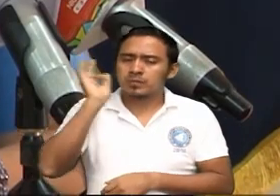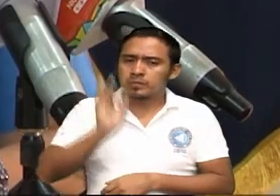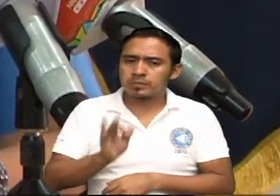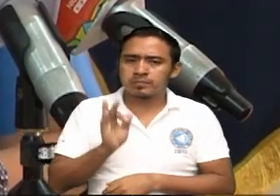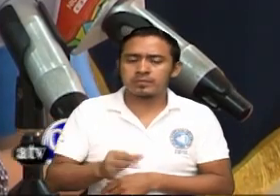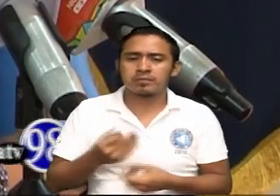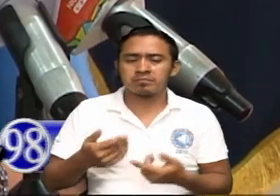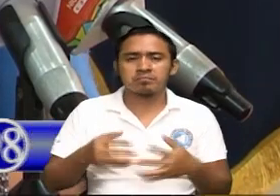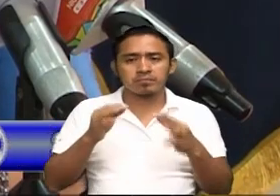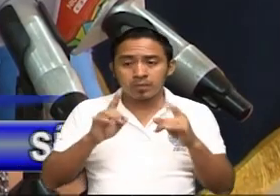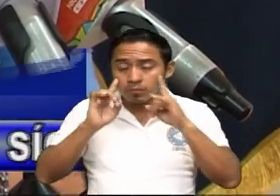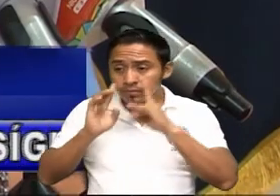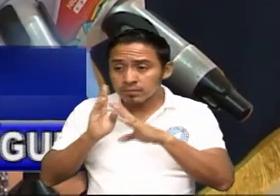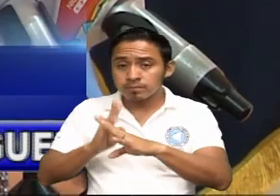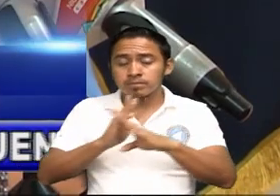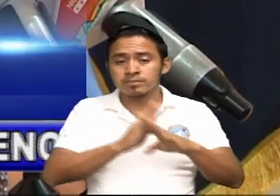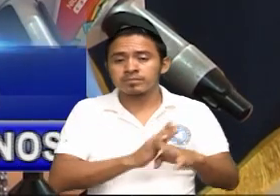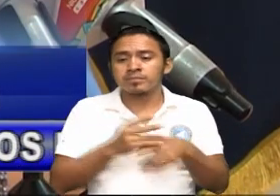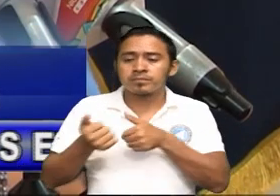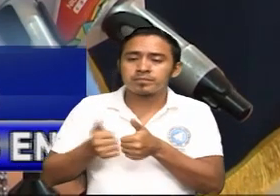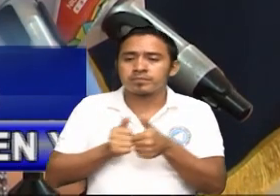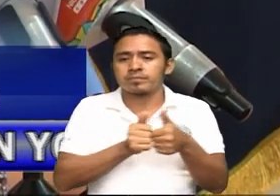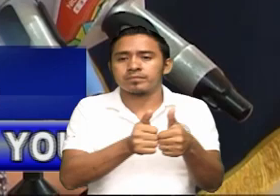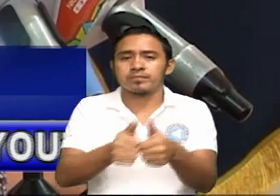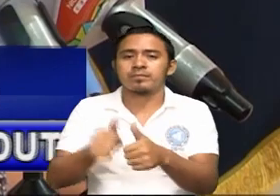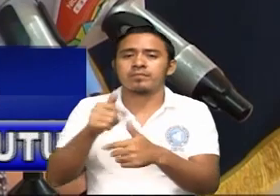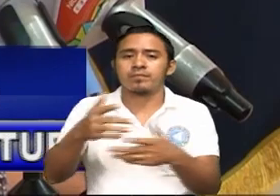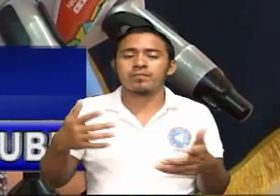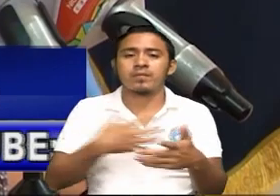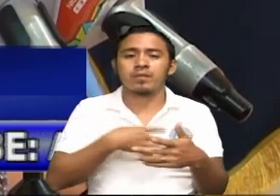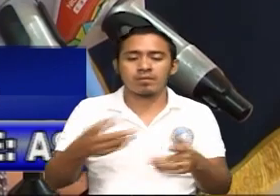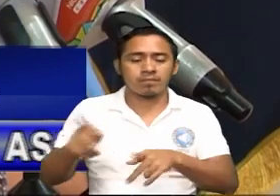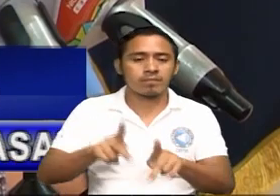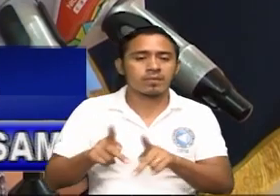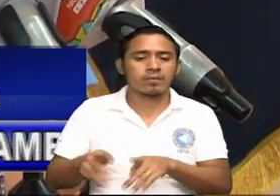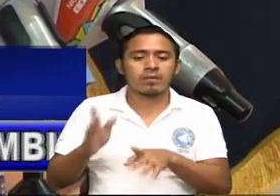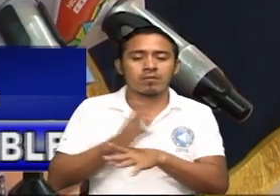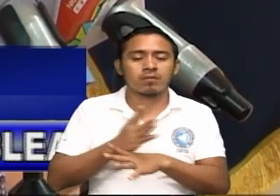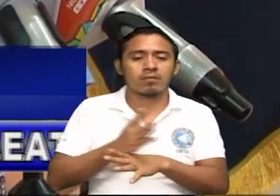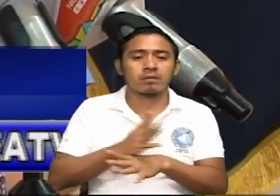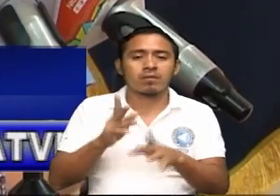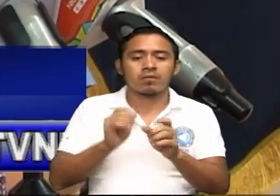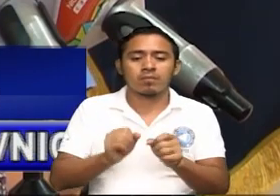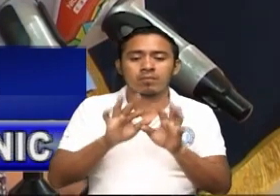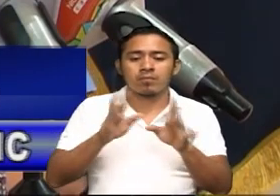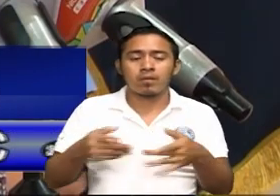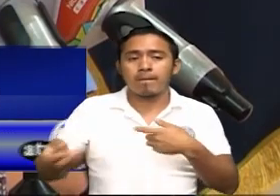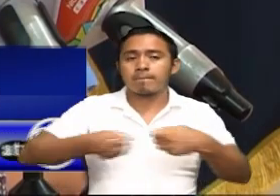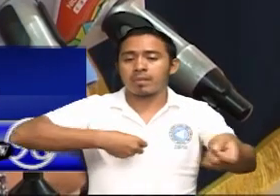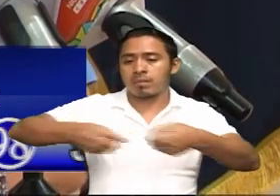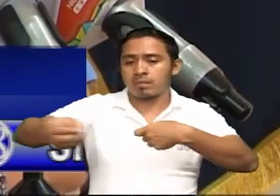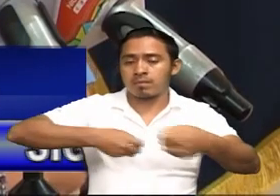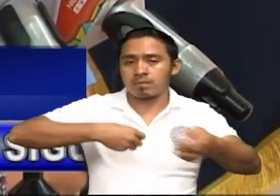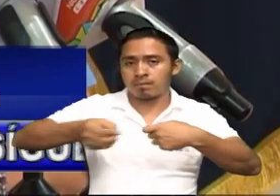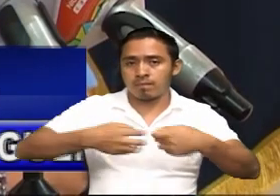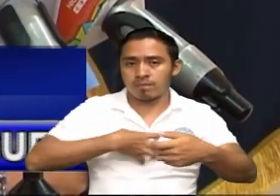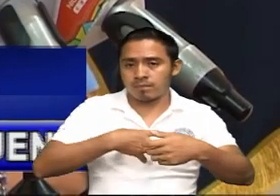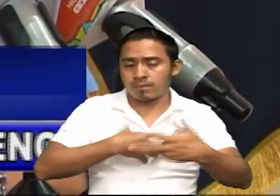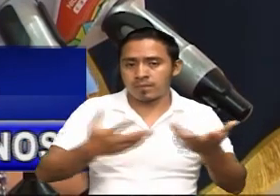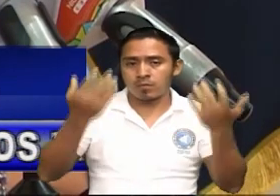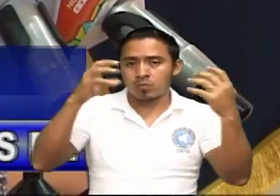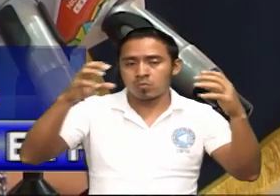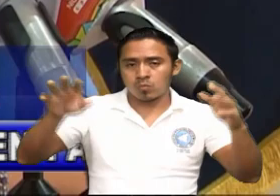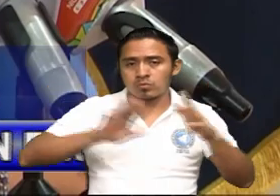garantizará la seguridad y acompañamiento a las y los trabajadores por cuenta propia que